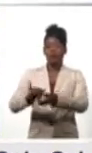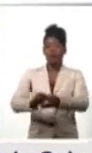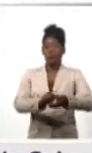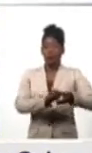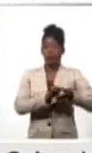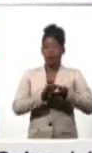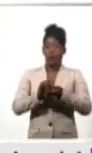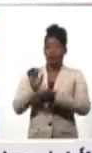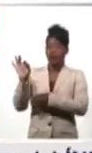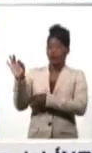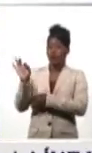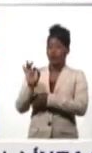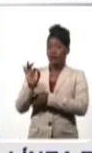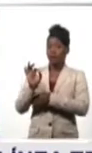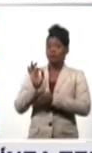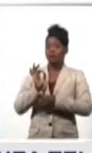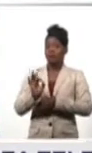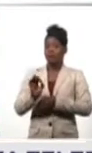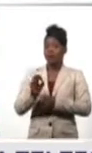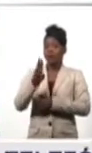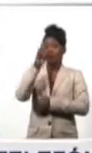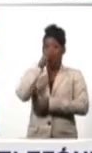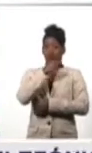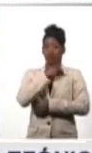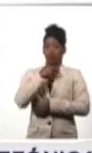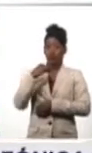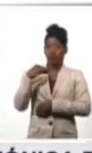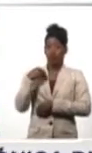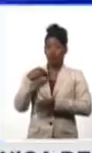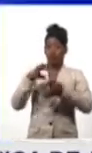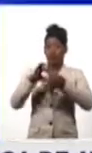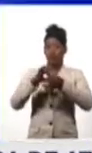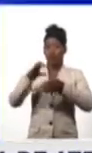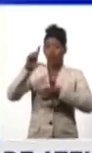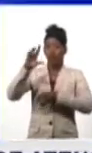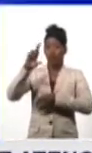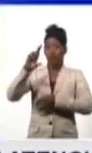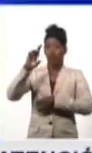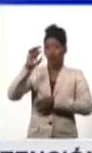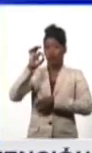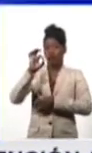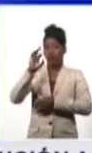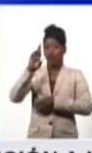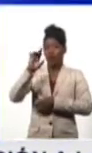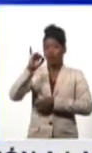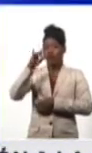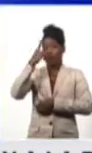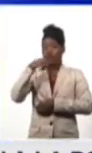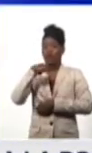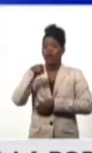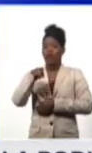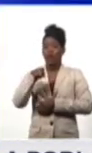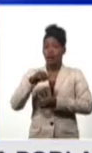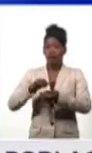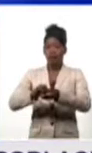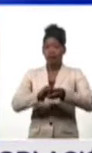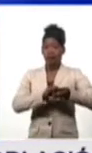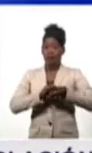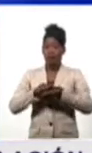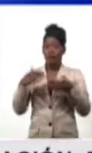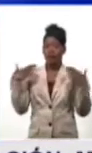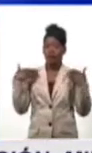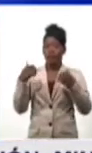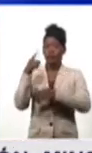tema a la doctora Gloria Gómez Pais, directora de Recursos Naturales, Ecosistemas y Cambio Climático de la Dirección